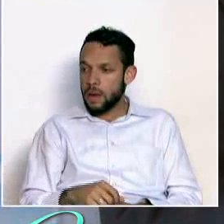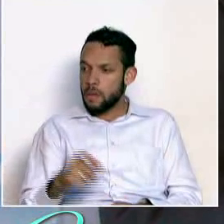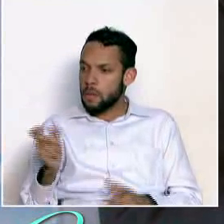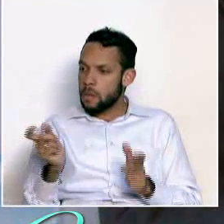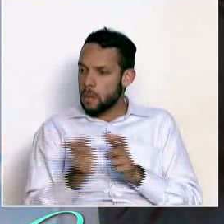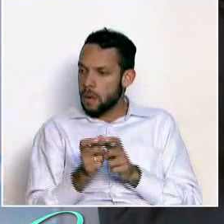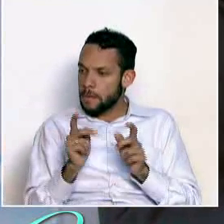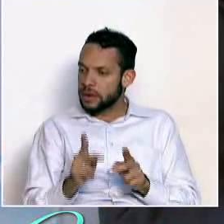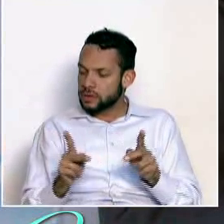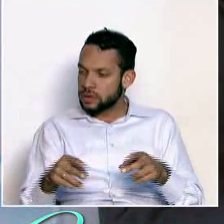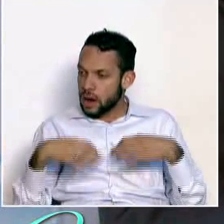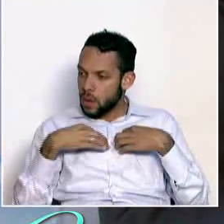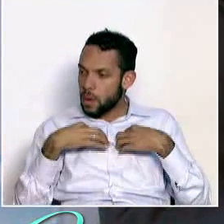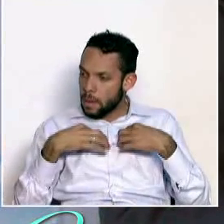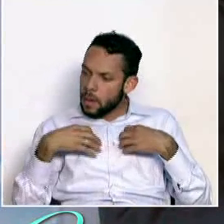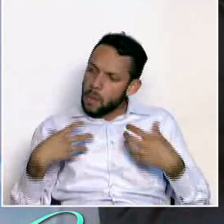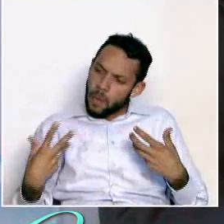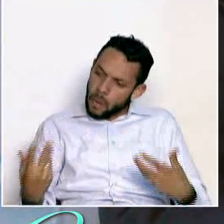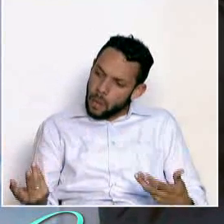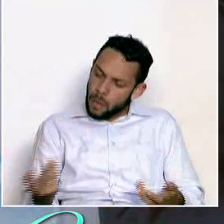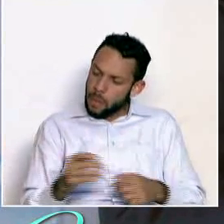van vestidas?